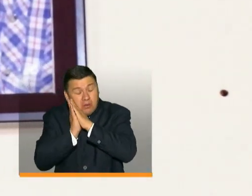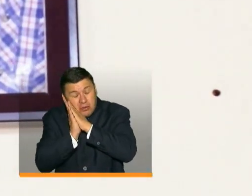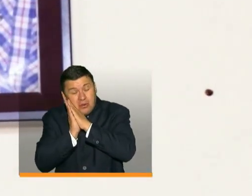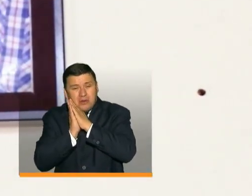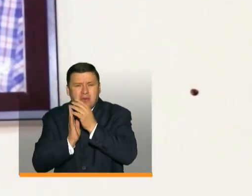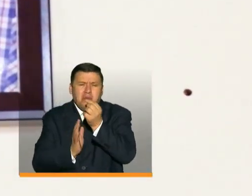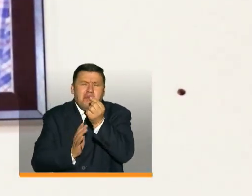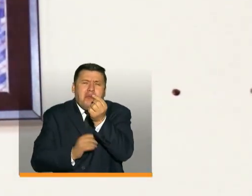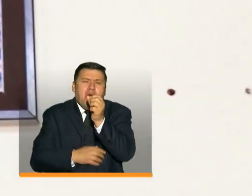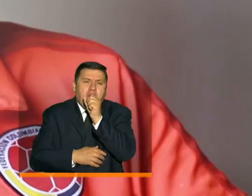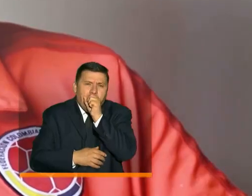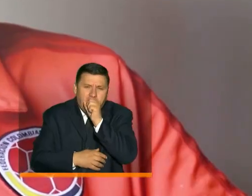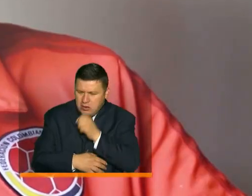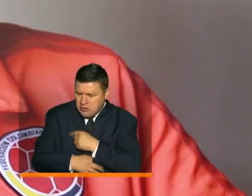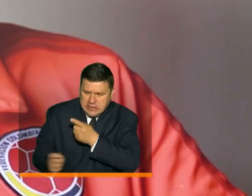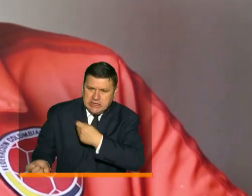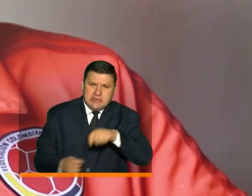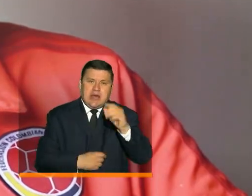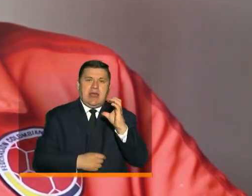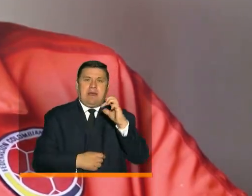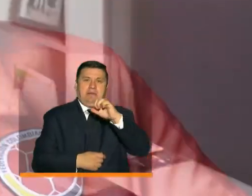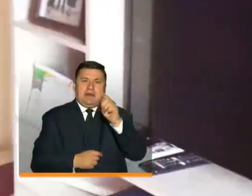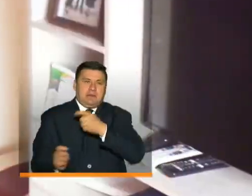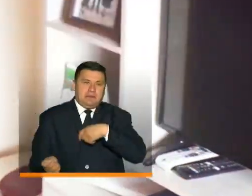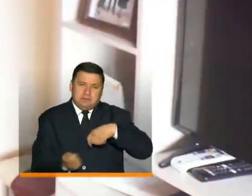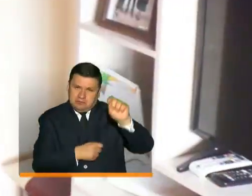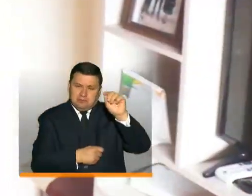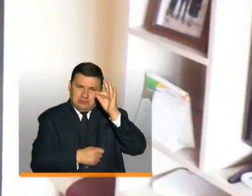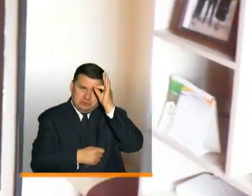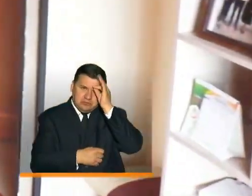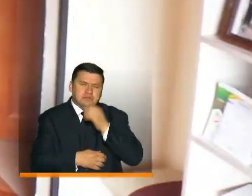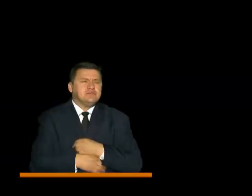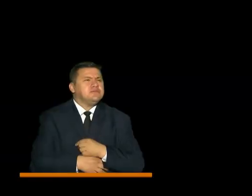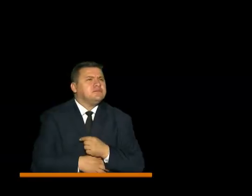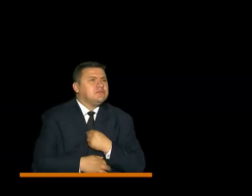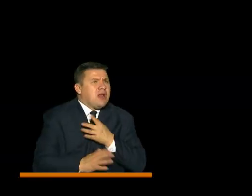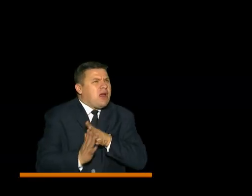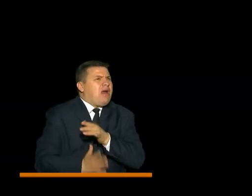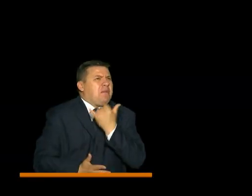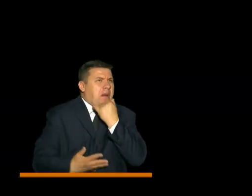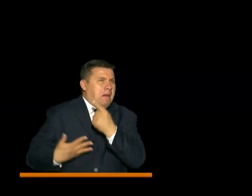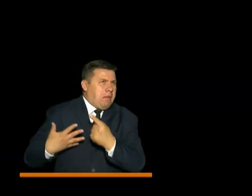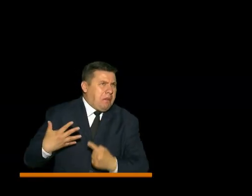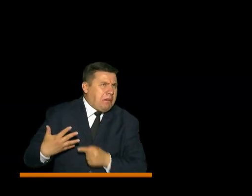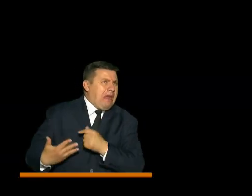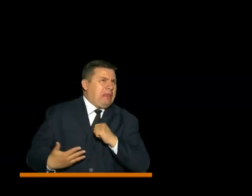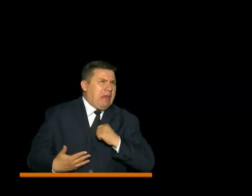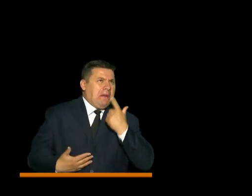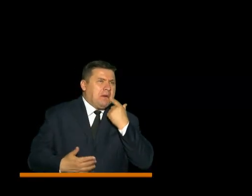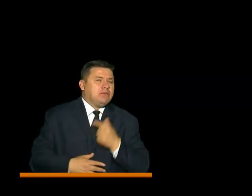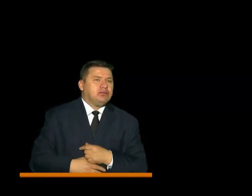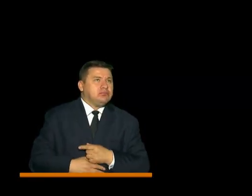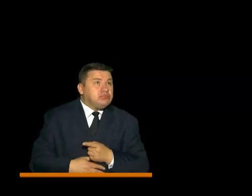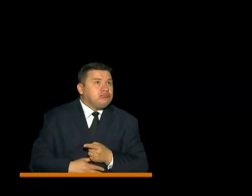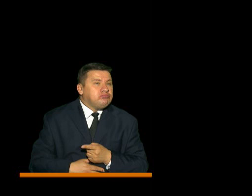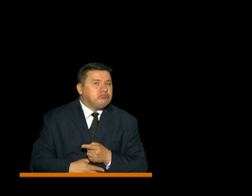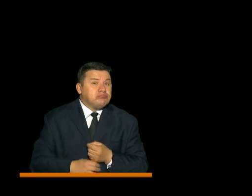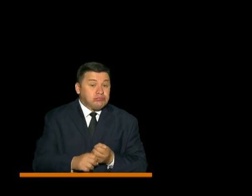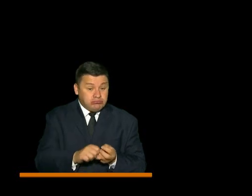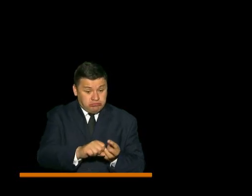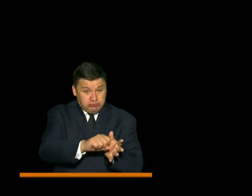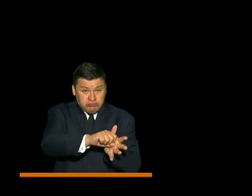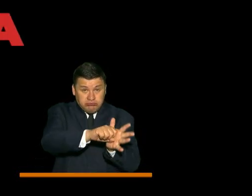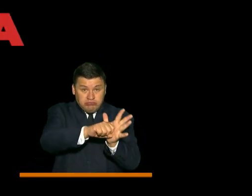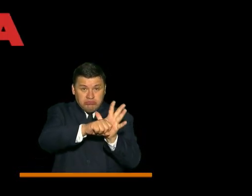poco de tos. Nos llamamos a la EPS y contamos los síntomas que él tenía. Lo peor es que el coronavirus